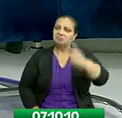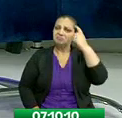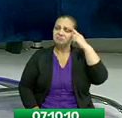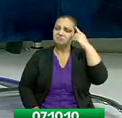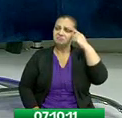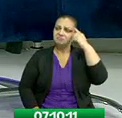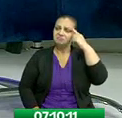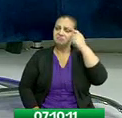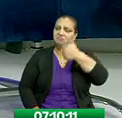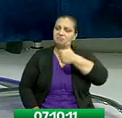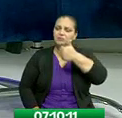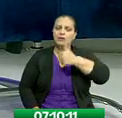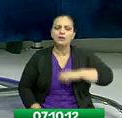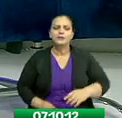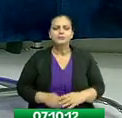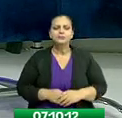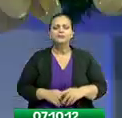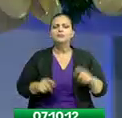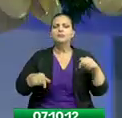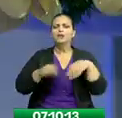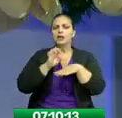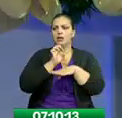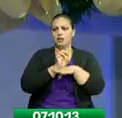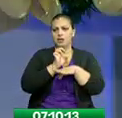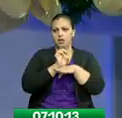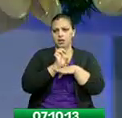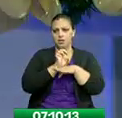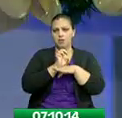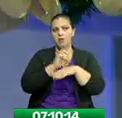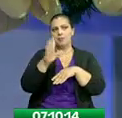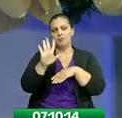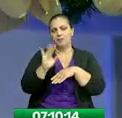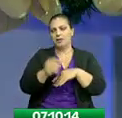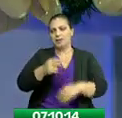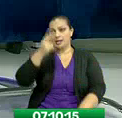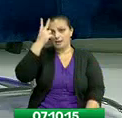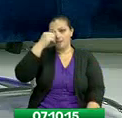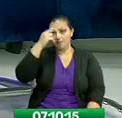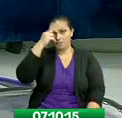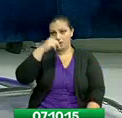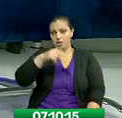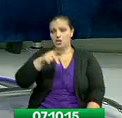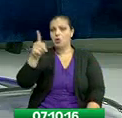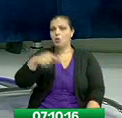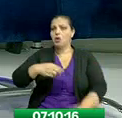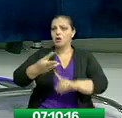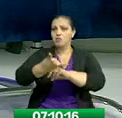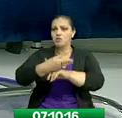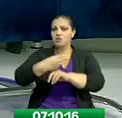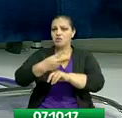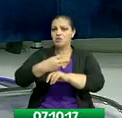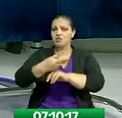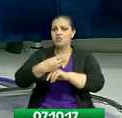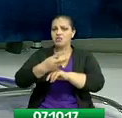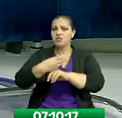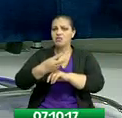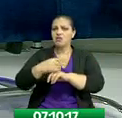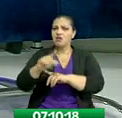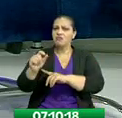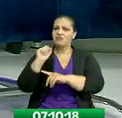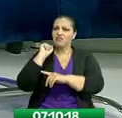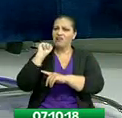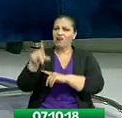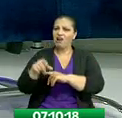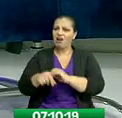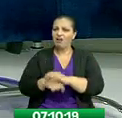caso específico de Ecuador, es el segundo país después de México que tiene el más costoso servicio del espectro